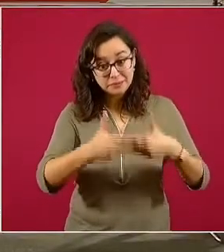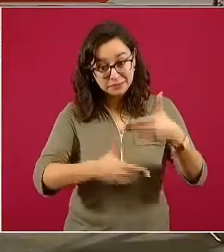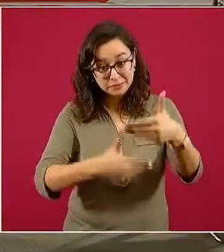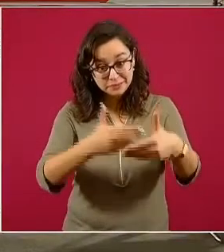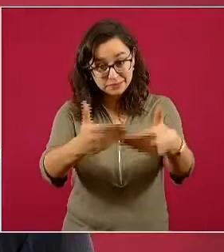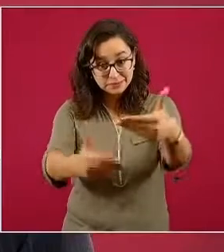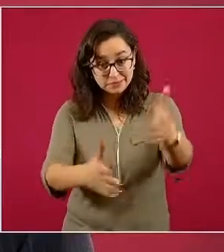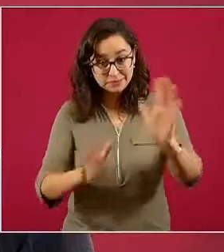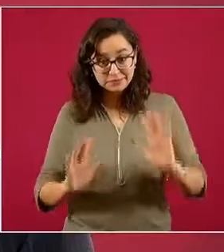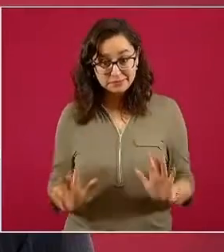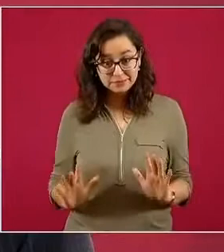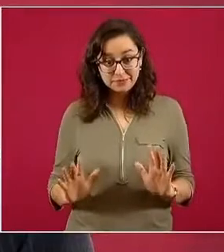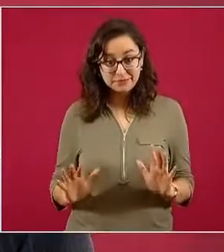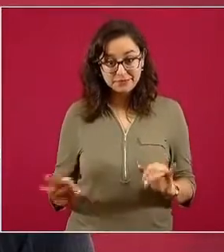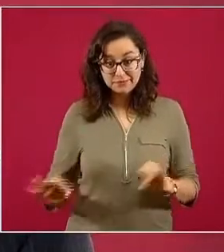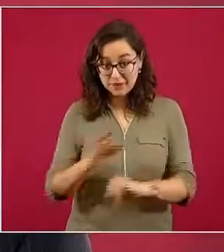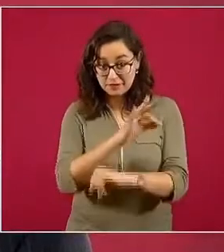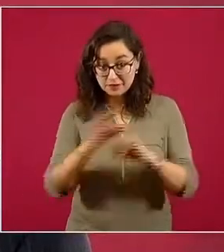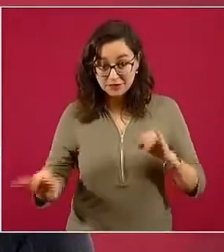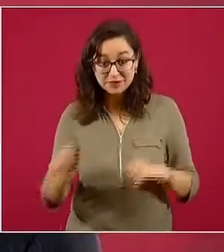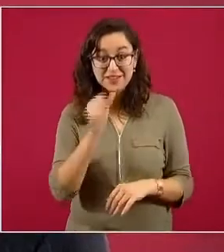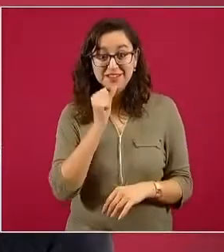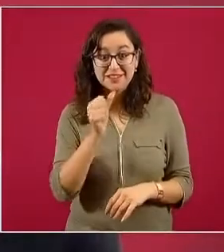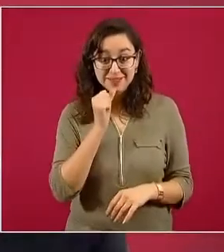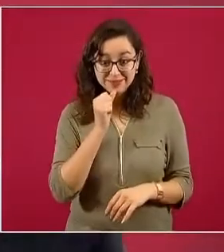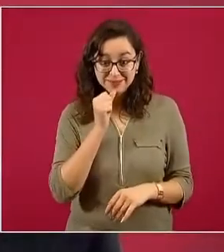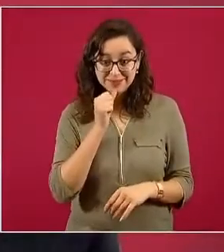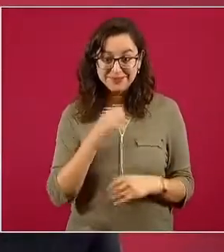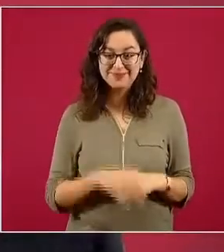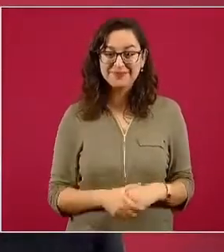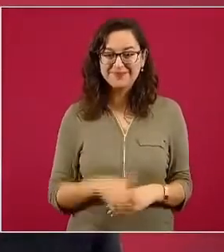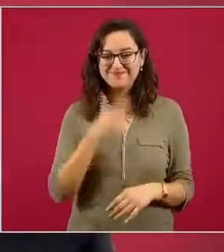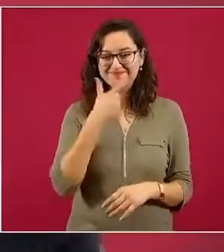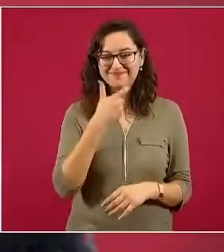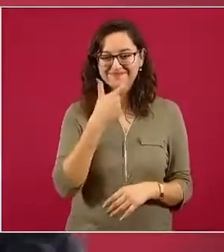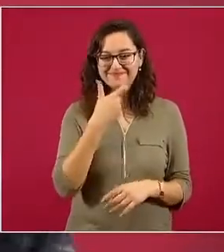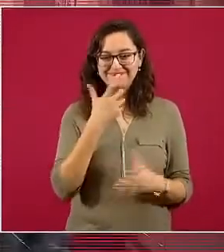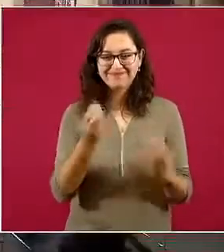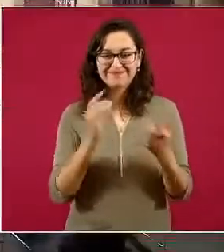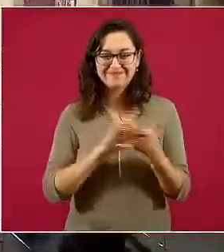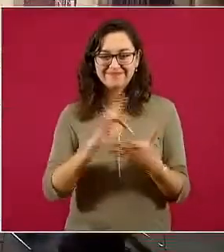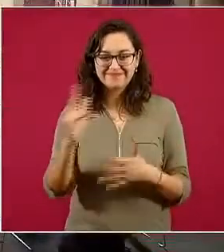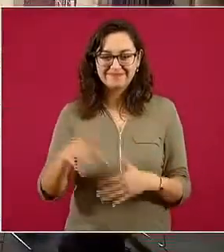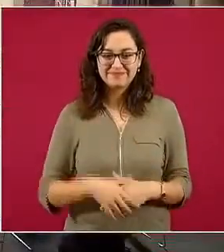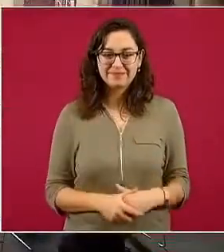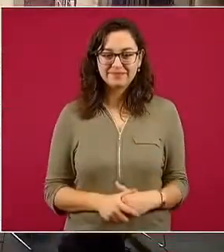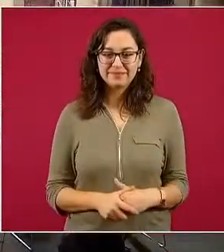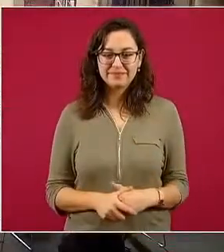el fin del principio. Muchas gracias.